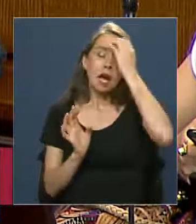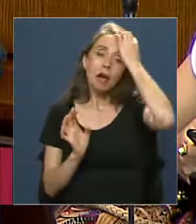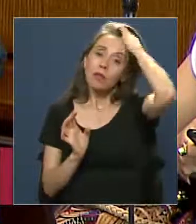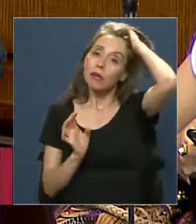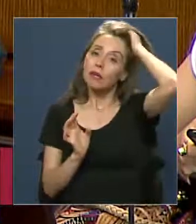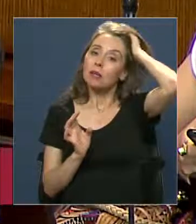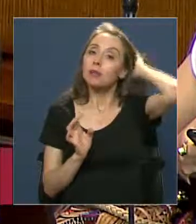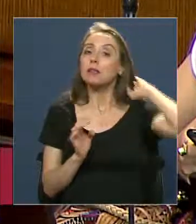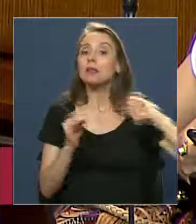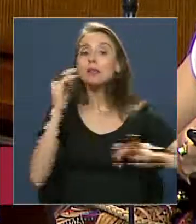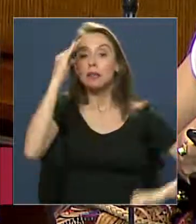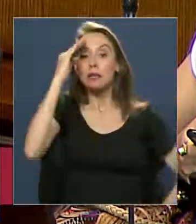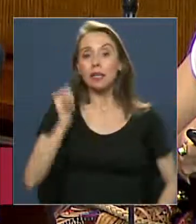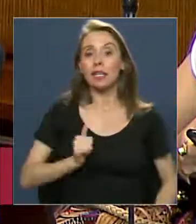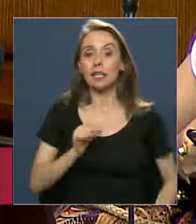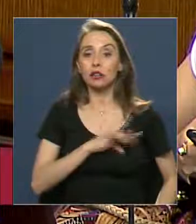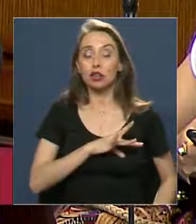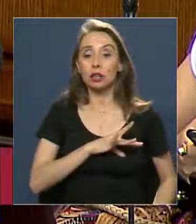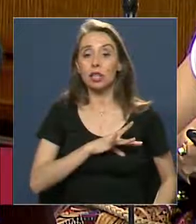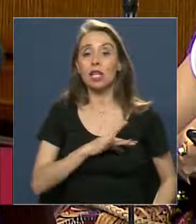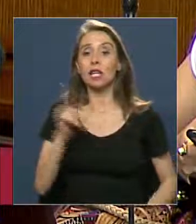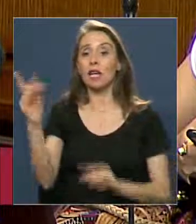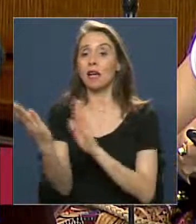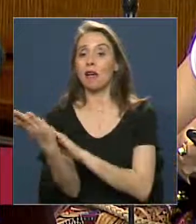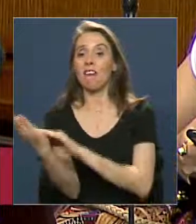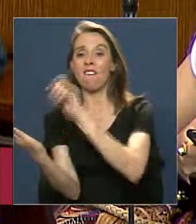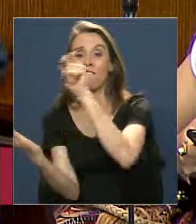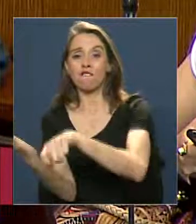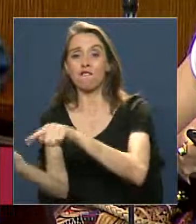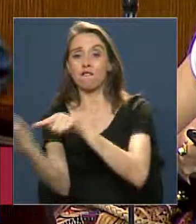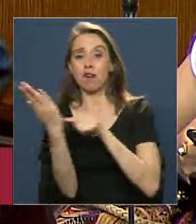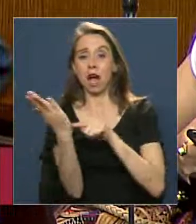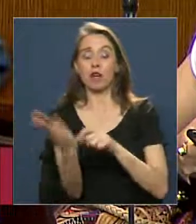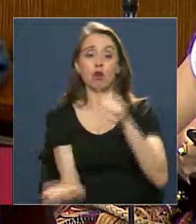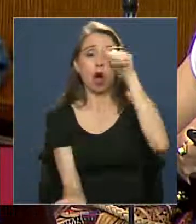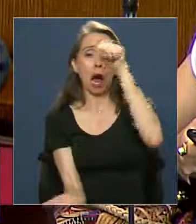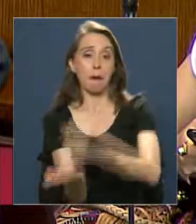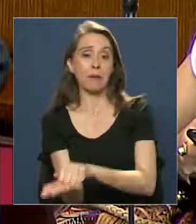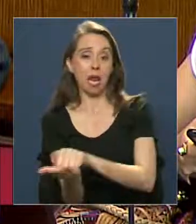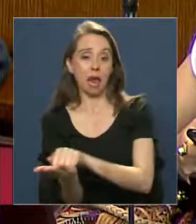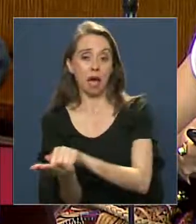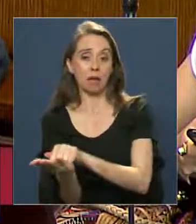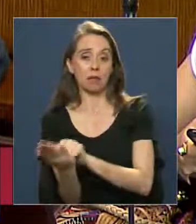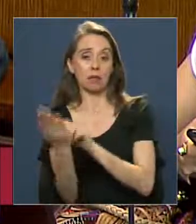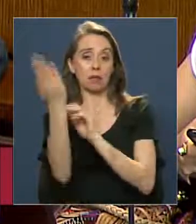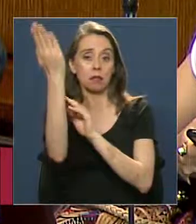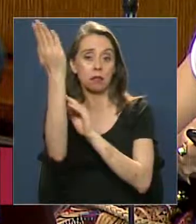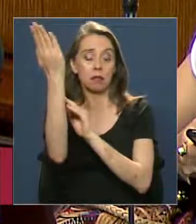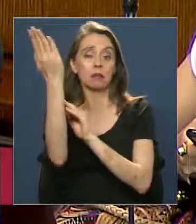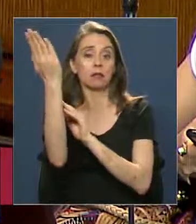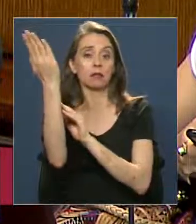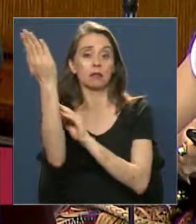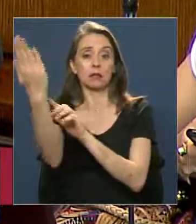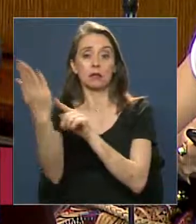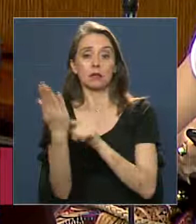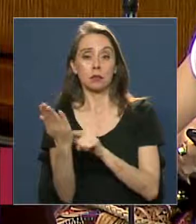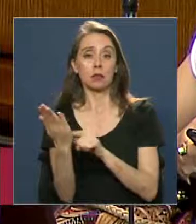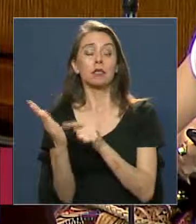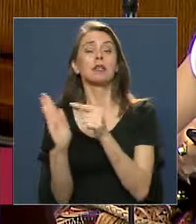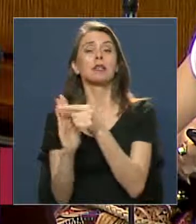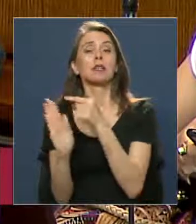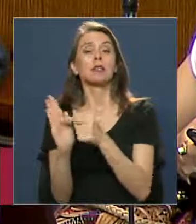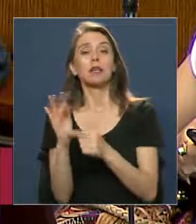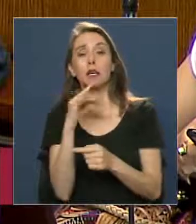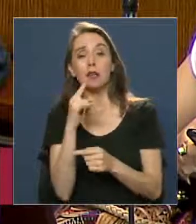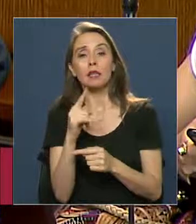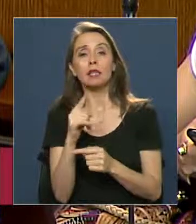permita que el ejército de Chile apele, porque eso apele en este caso al fallo de la corte que establecía que